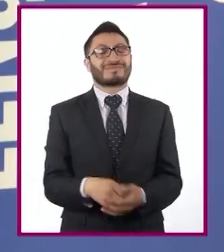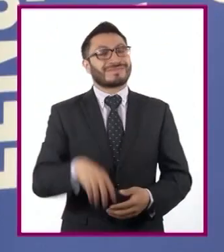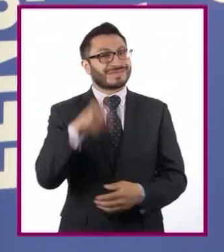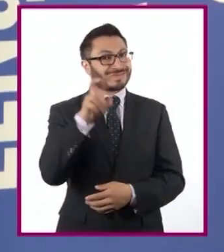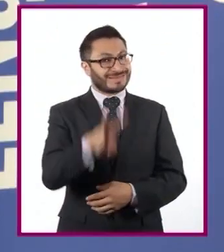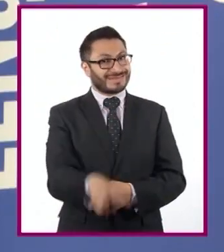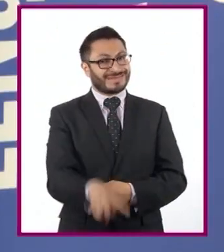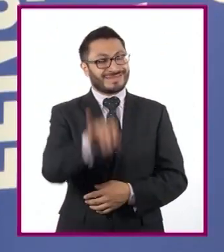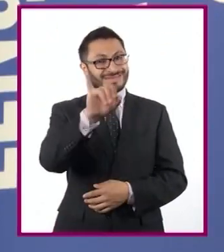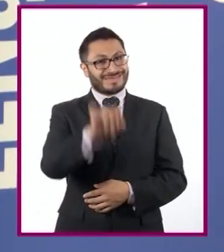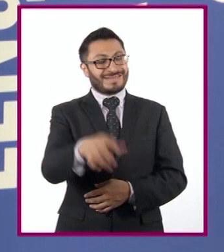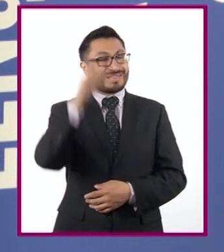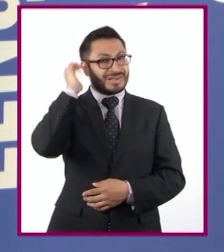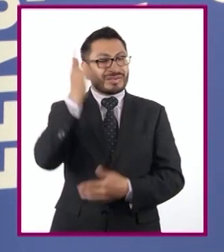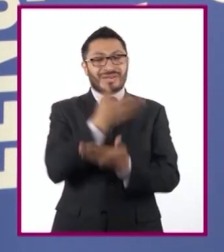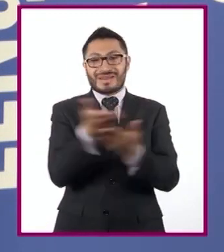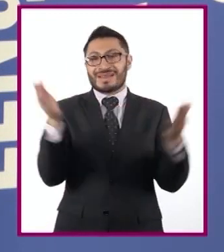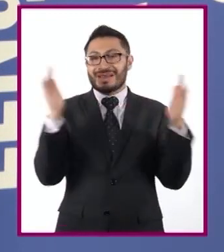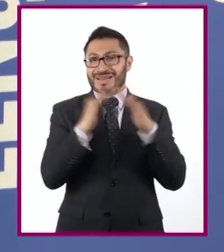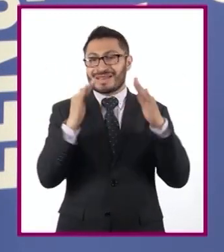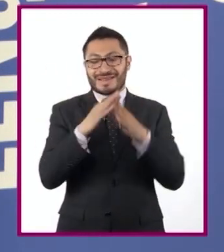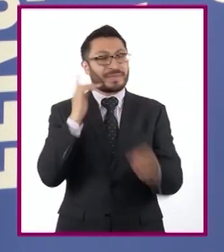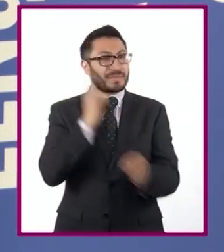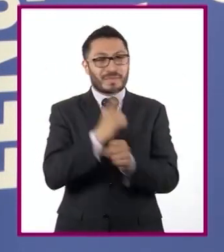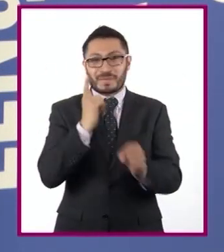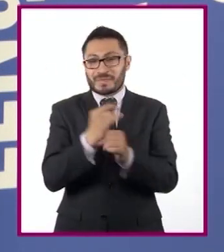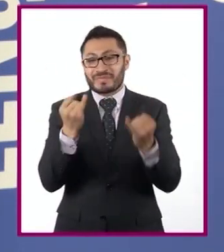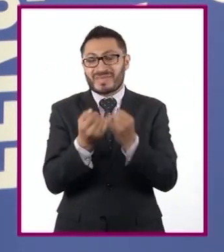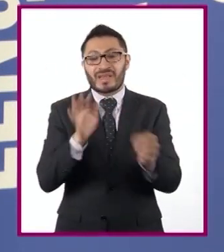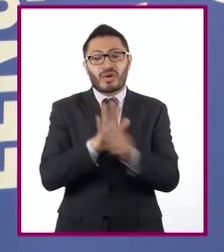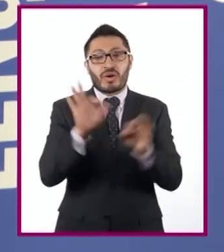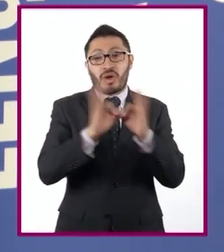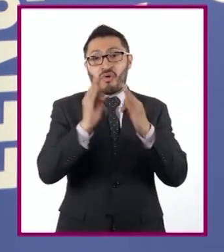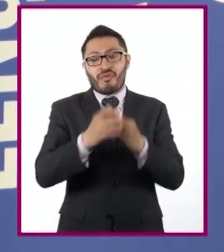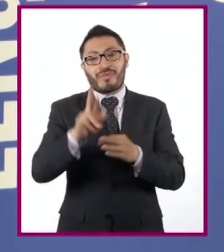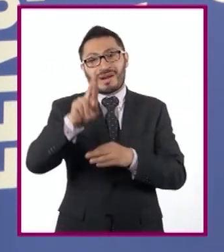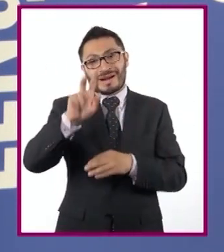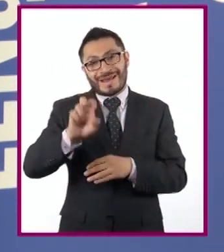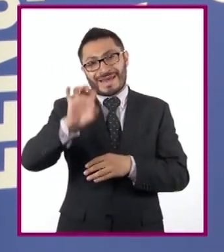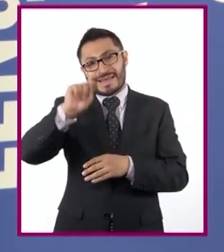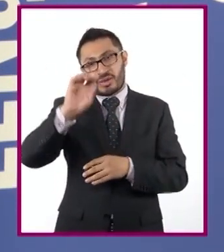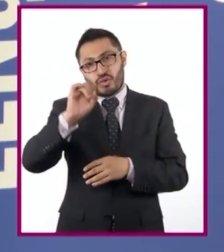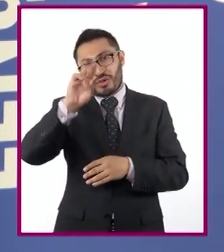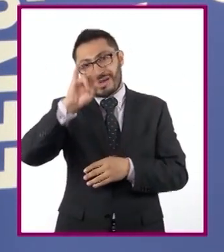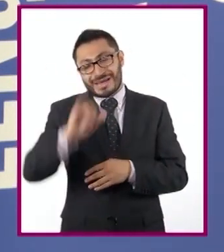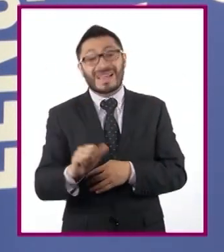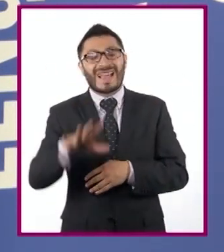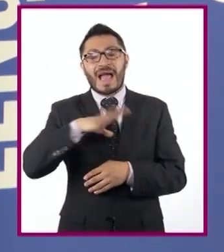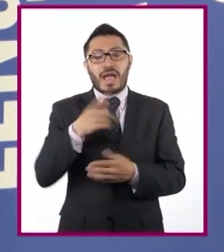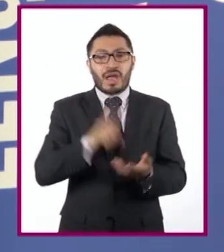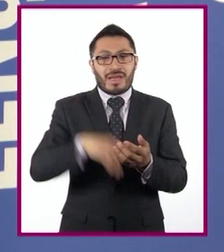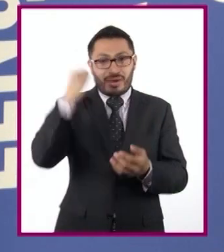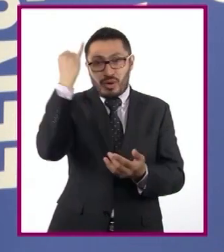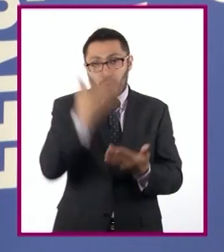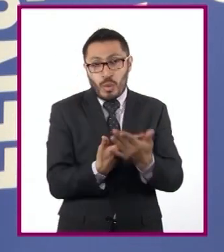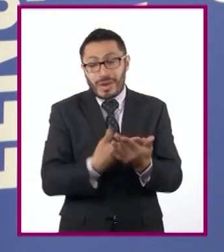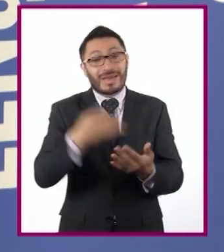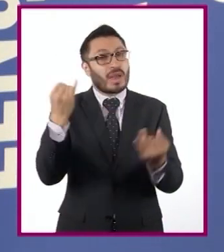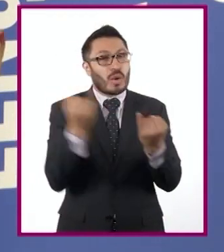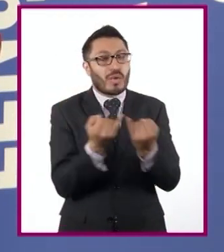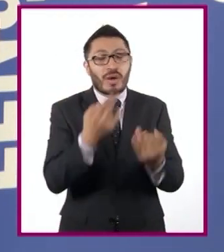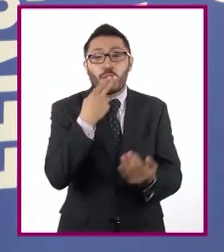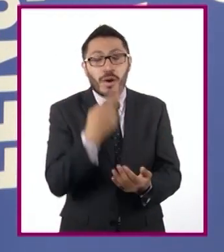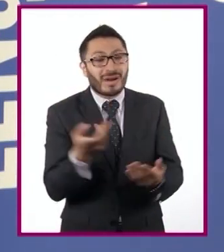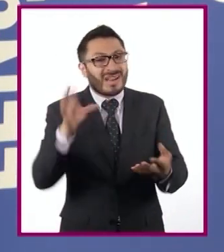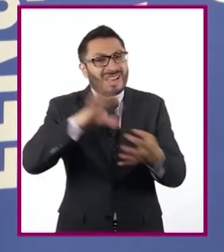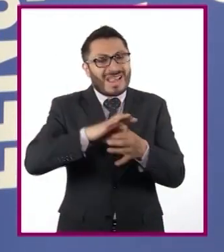Exactamente. Espero que en casa también hayan identificado las figuras retóricas que se usaron en las imágenes y las hayan relacionado con